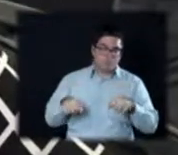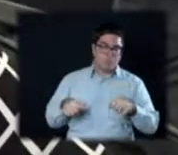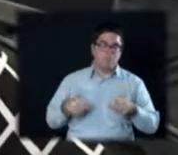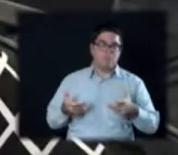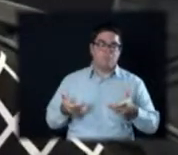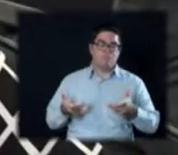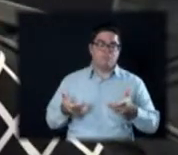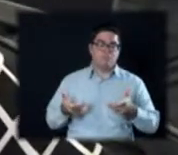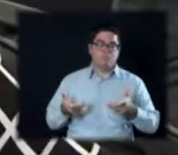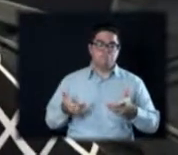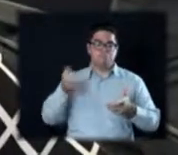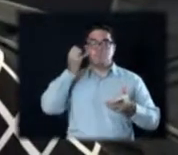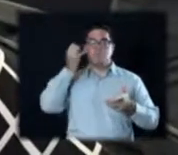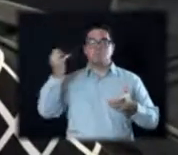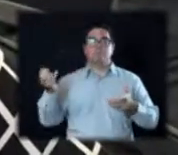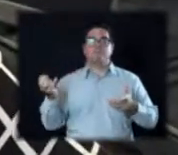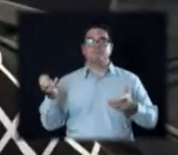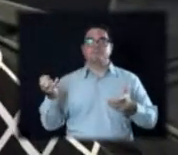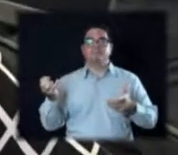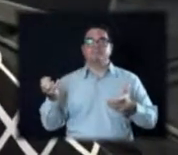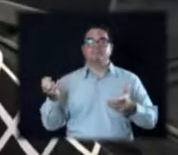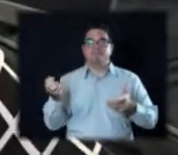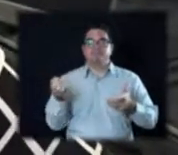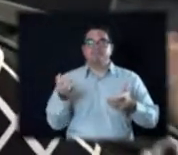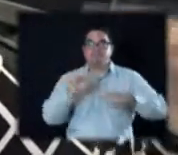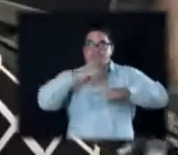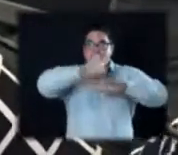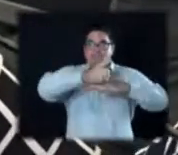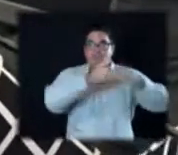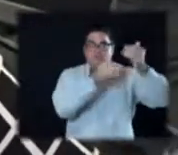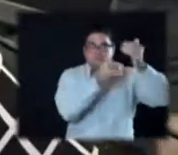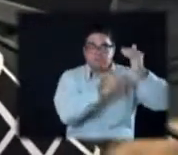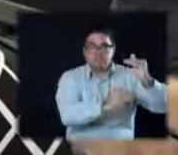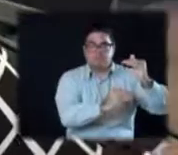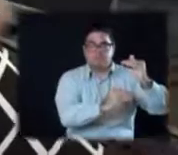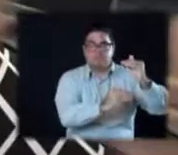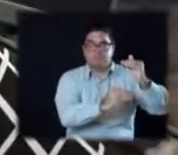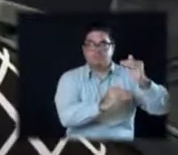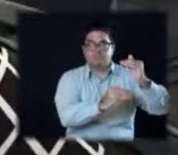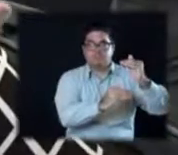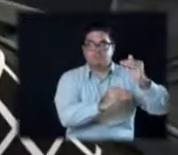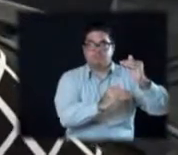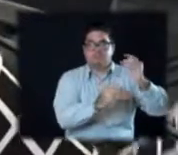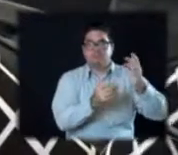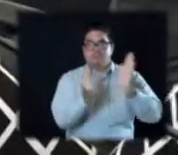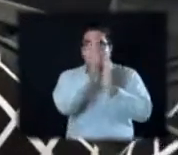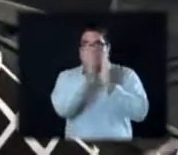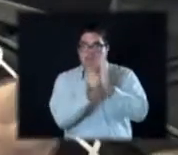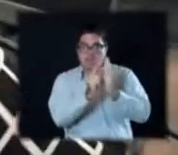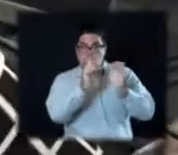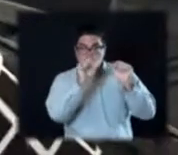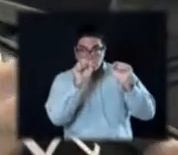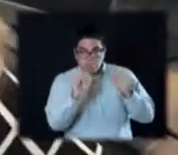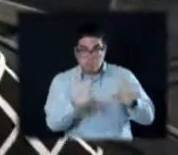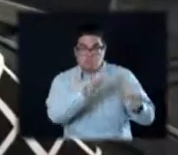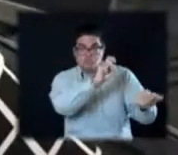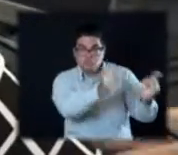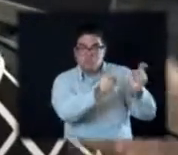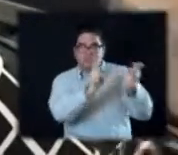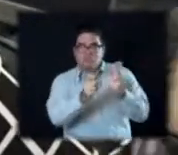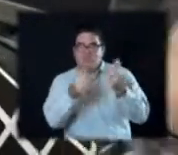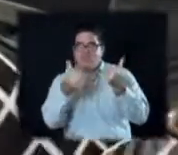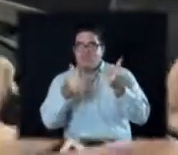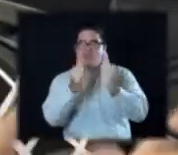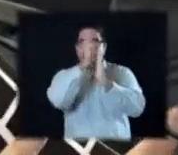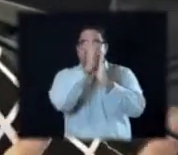usted dijo, una vez sabe cuando hay una restricción, si se notifica, se puede cambiar por ley, puedes